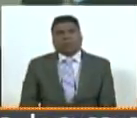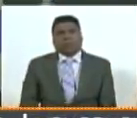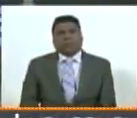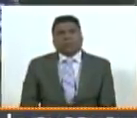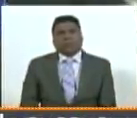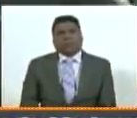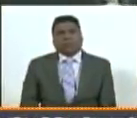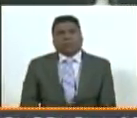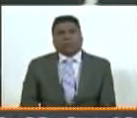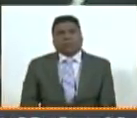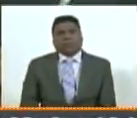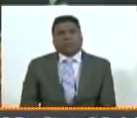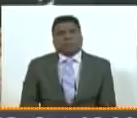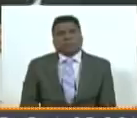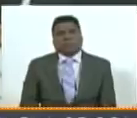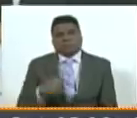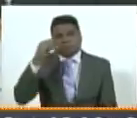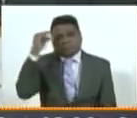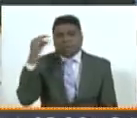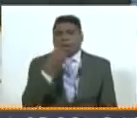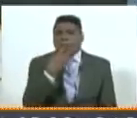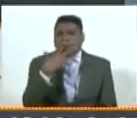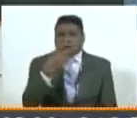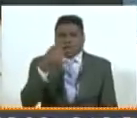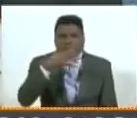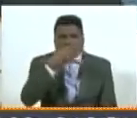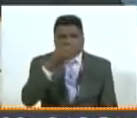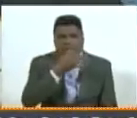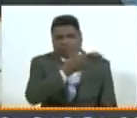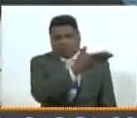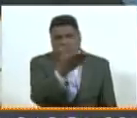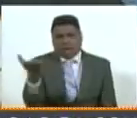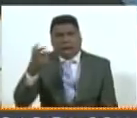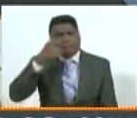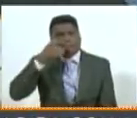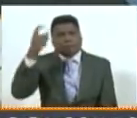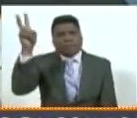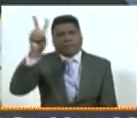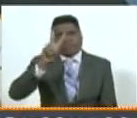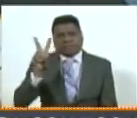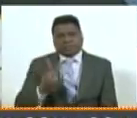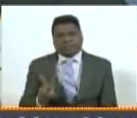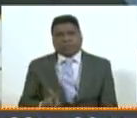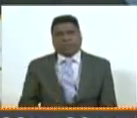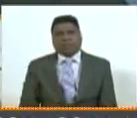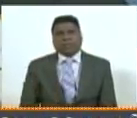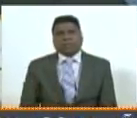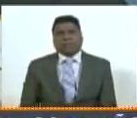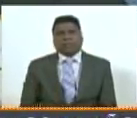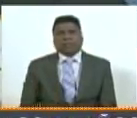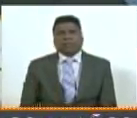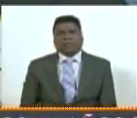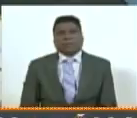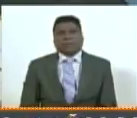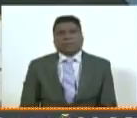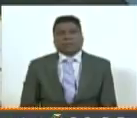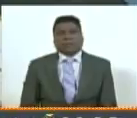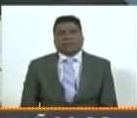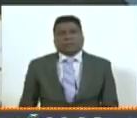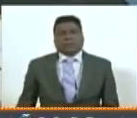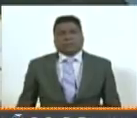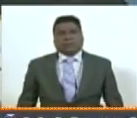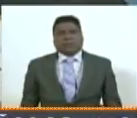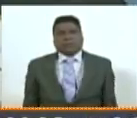adelante Muy buenas tardes para todo el pueblo de Venezuela voy a En nombre del Consejo